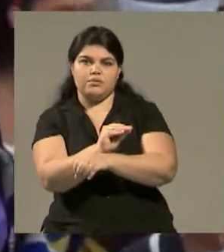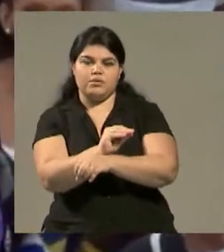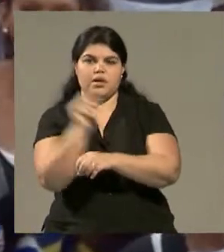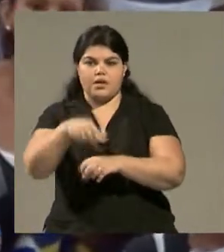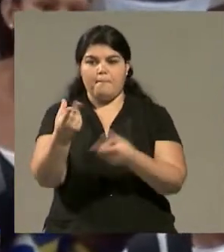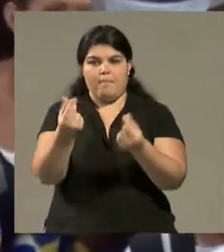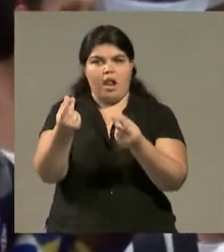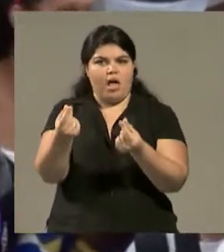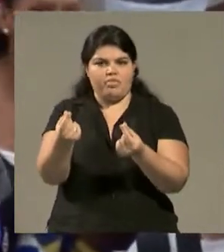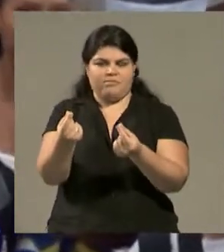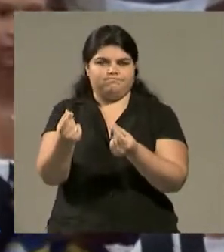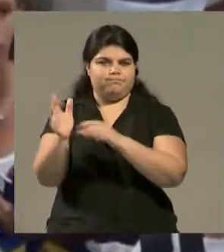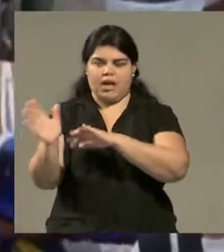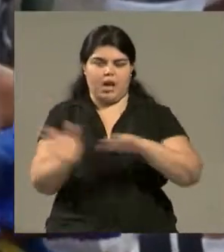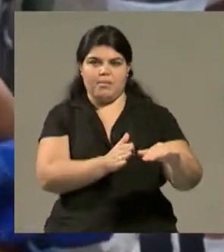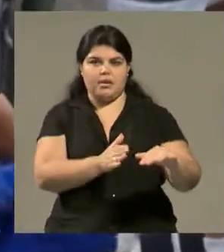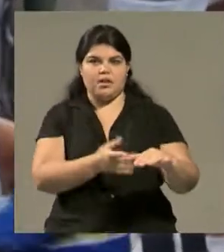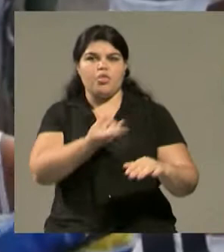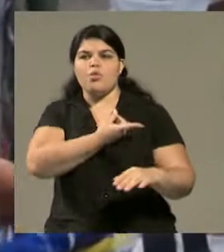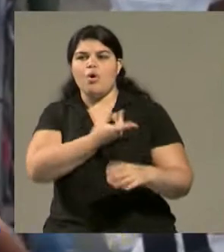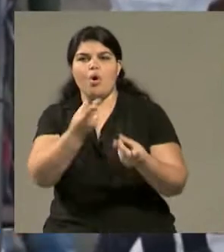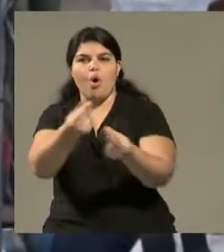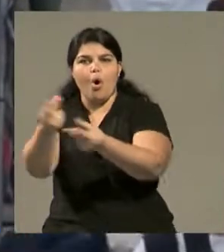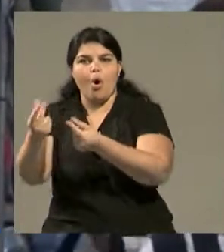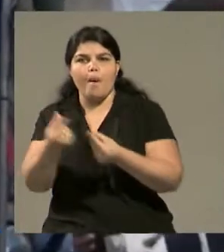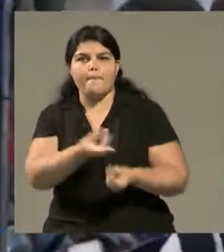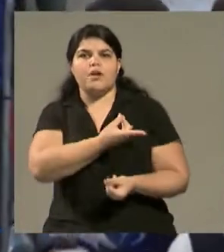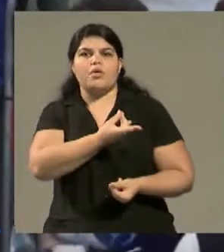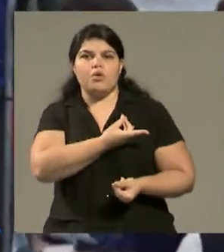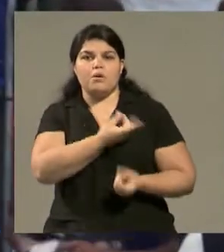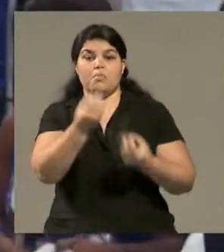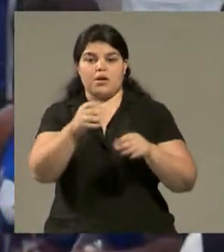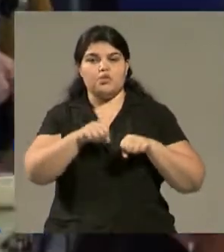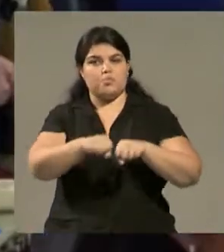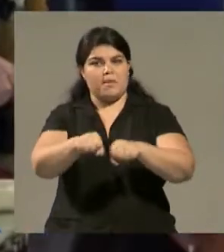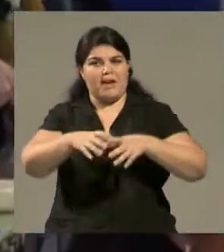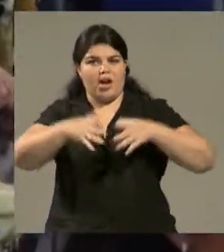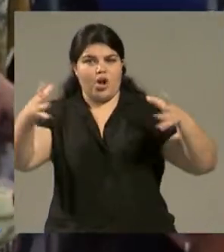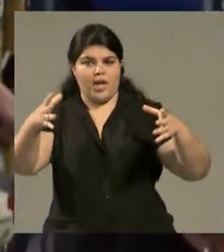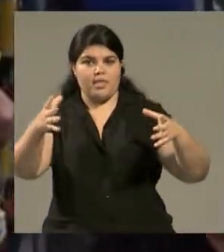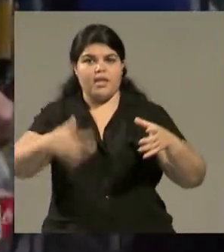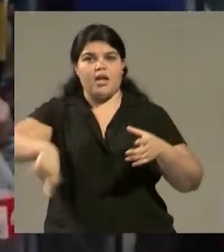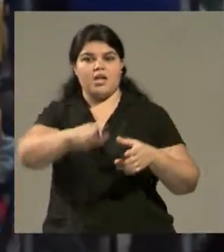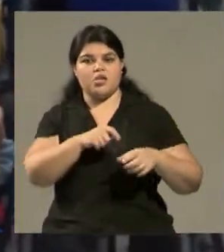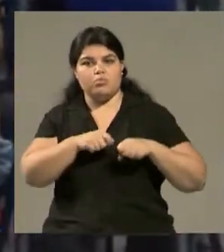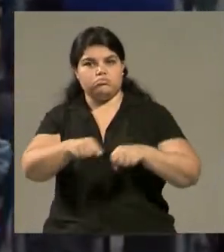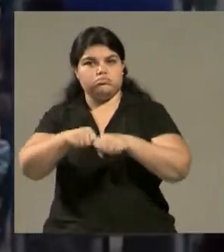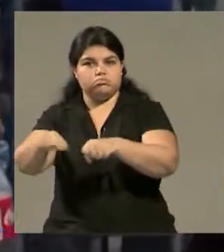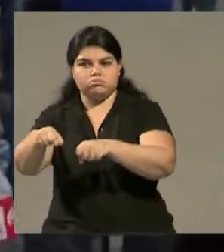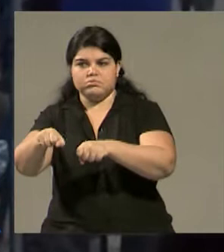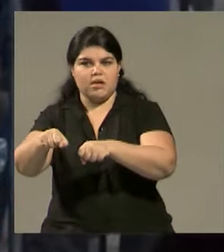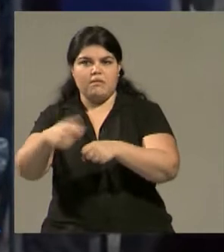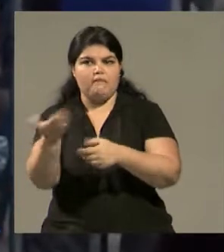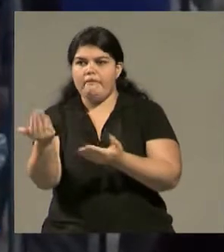dinero, sino tratar de conseguir estos alimentos, porque ya en los grandes supermercados, en las grandes cadenas, no se ven